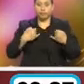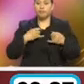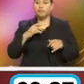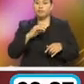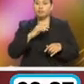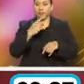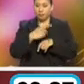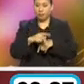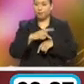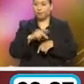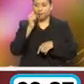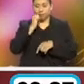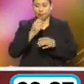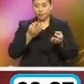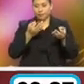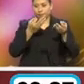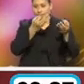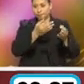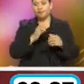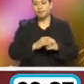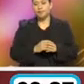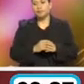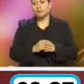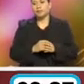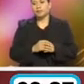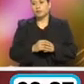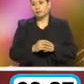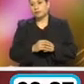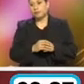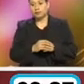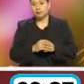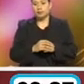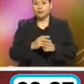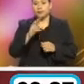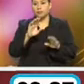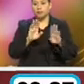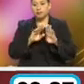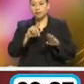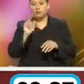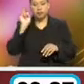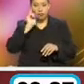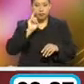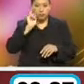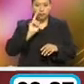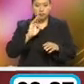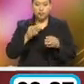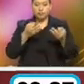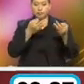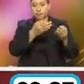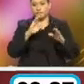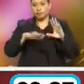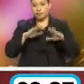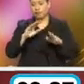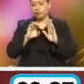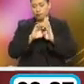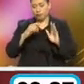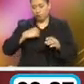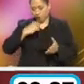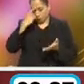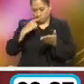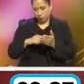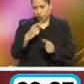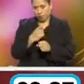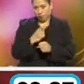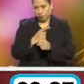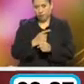adolescentes hoy en día, ¿no? El estar expuestos a las adicciones. Y bueno, yo creo que lo